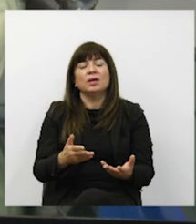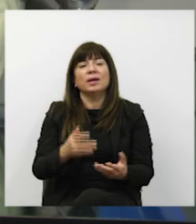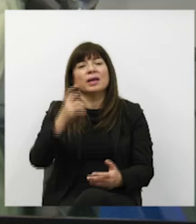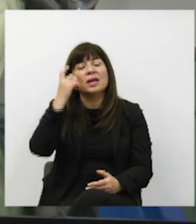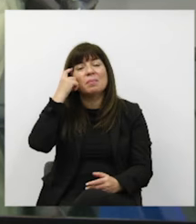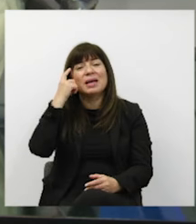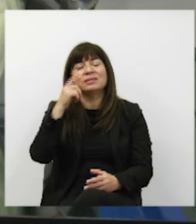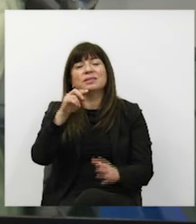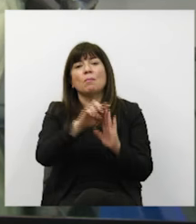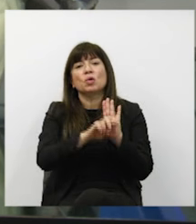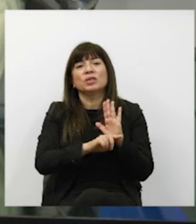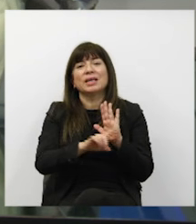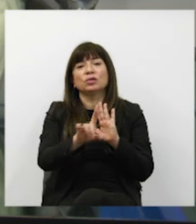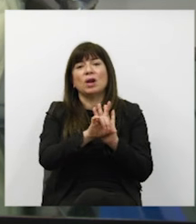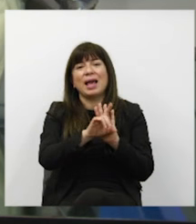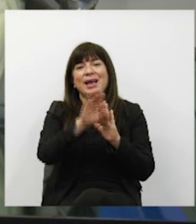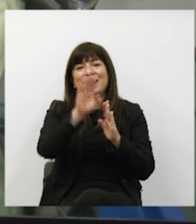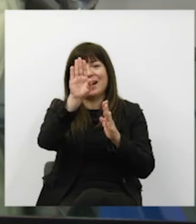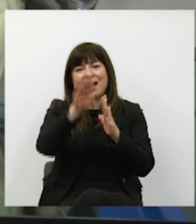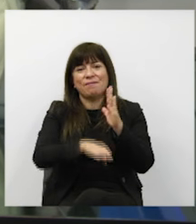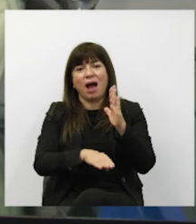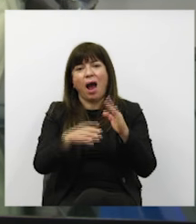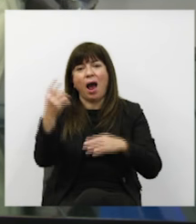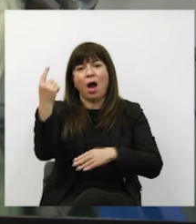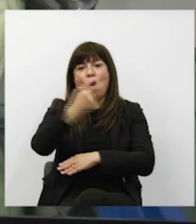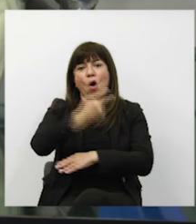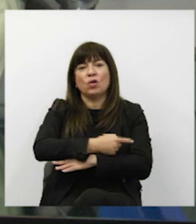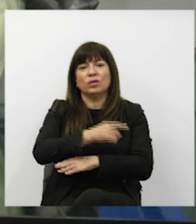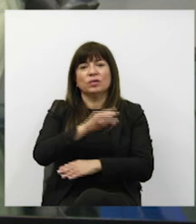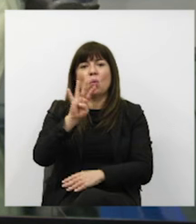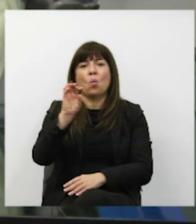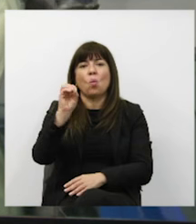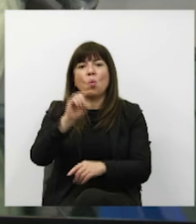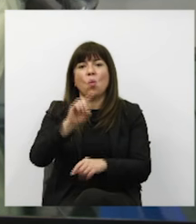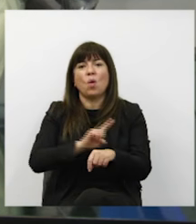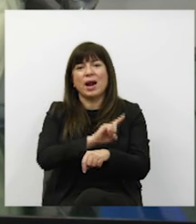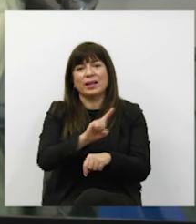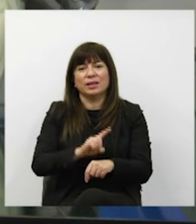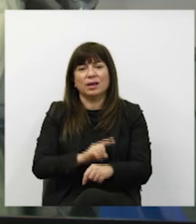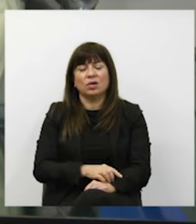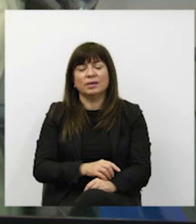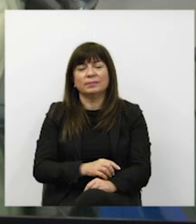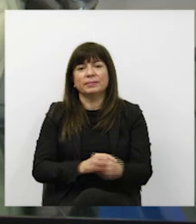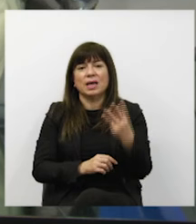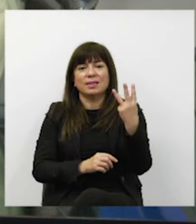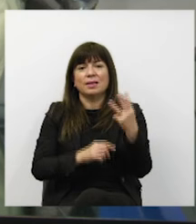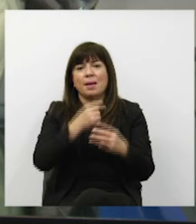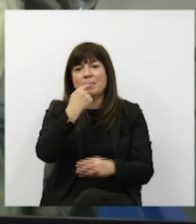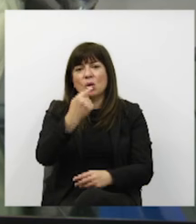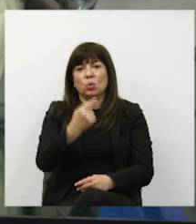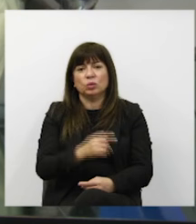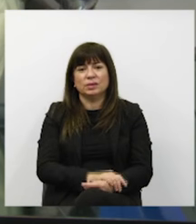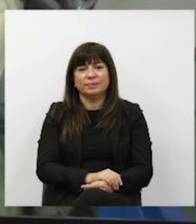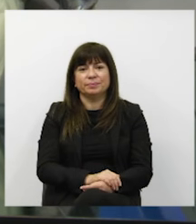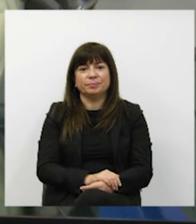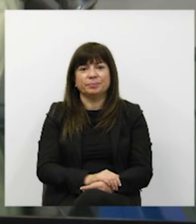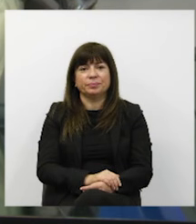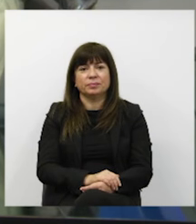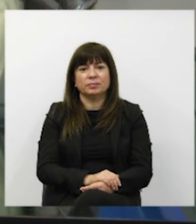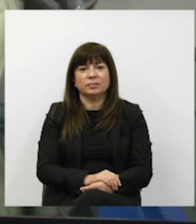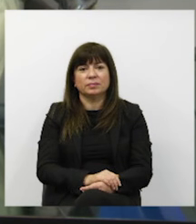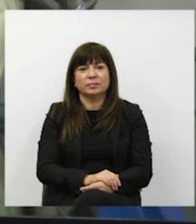proyecto de ley que rebaja la jornada a 40 horas? Esas tres preguntas las recabé de las que me han